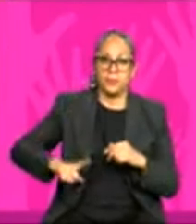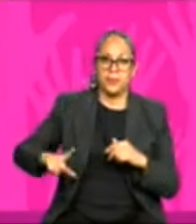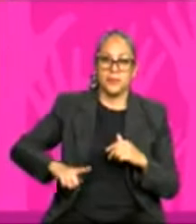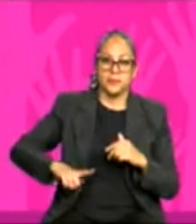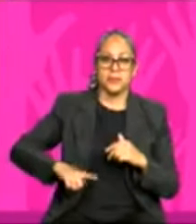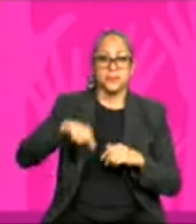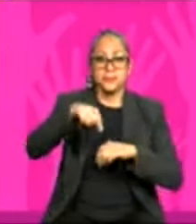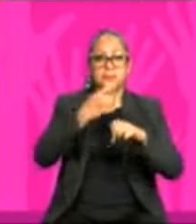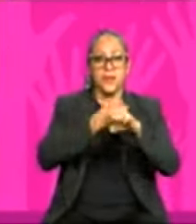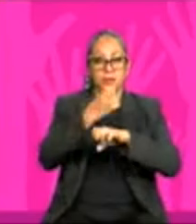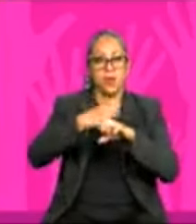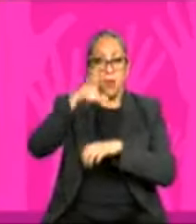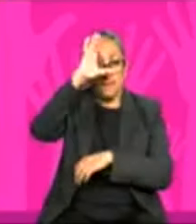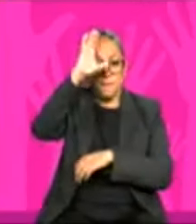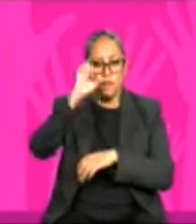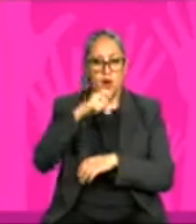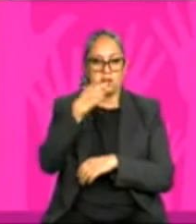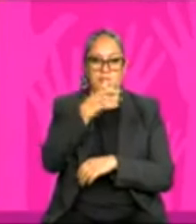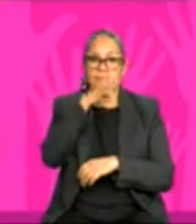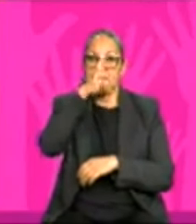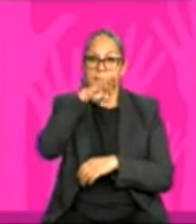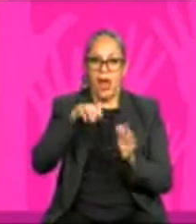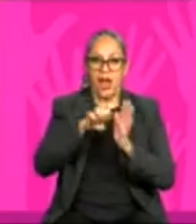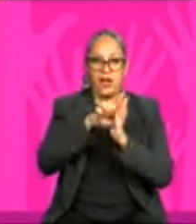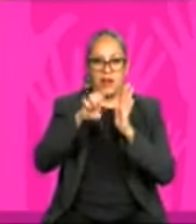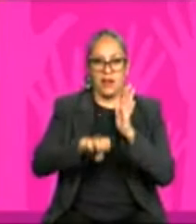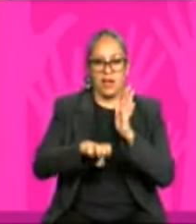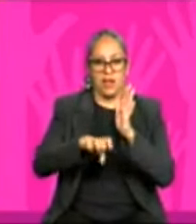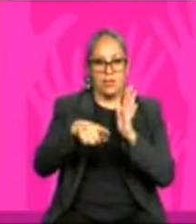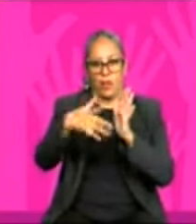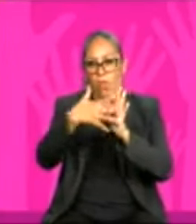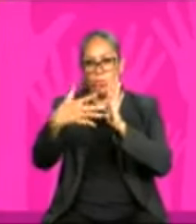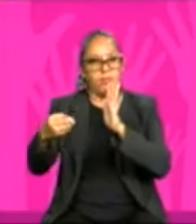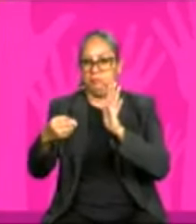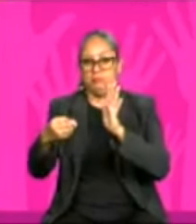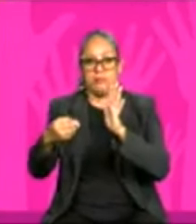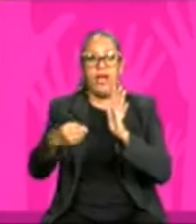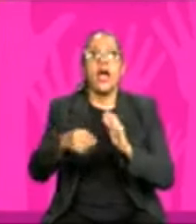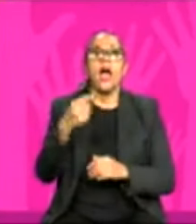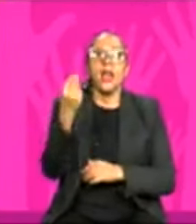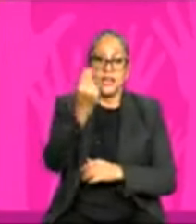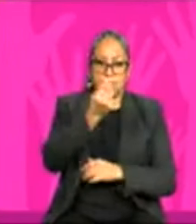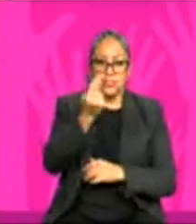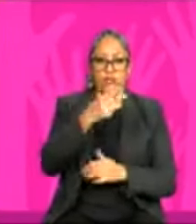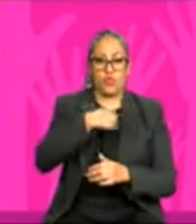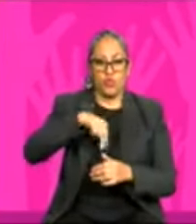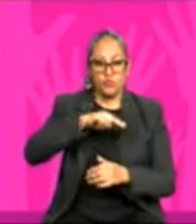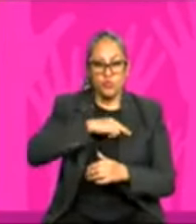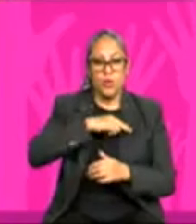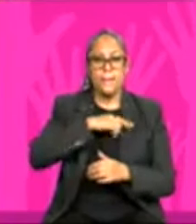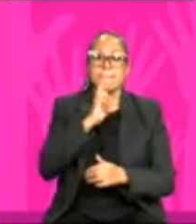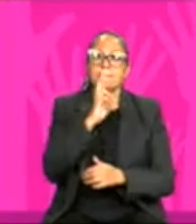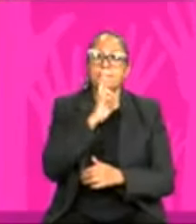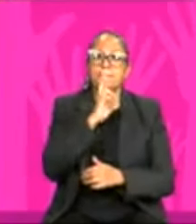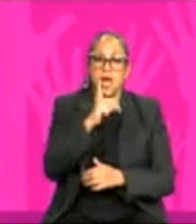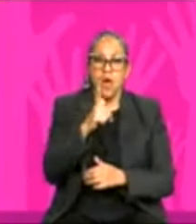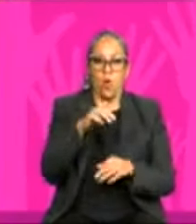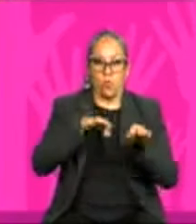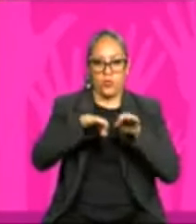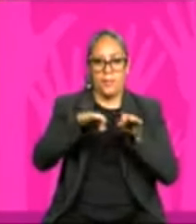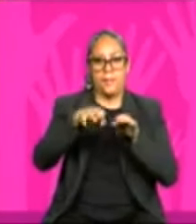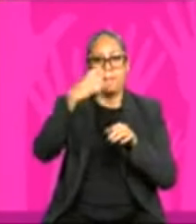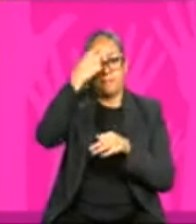de ser un mal ejemplo a nivel nacional. Vamos a pagar y a generar mejores condiciones laborales